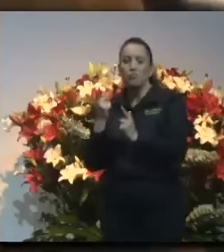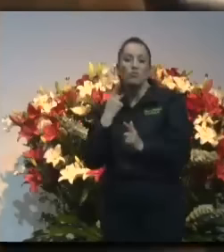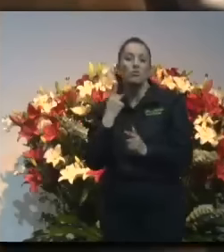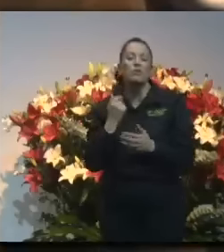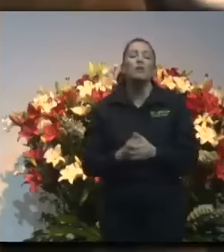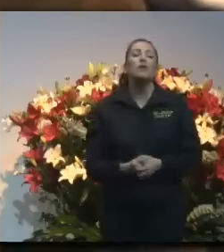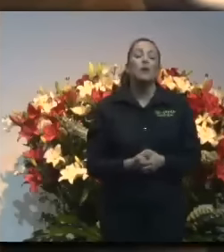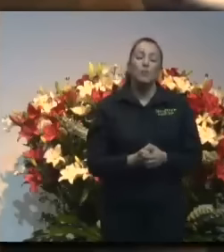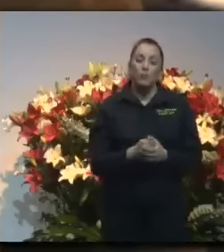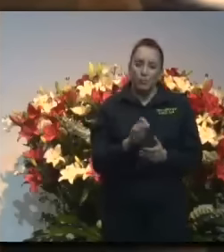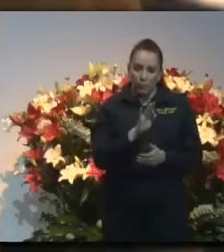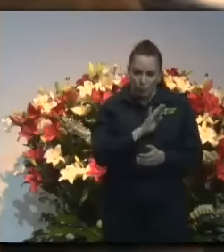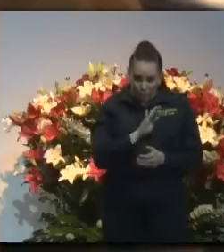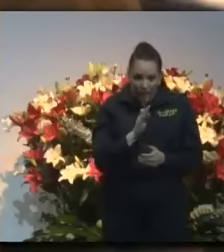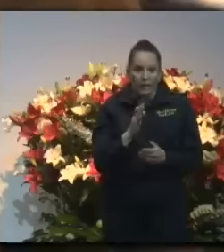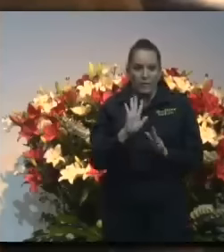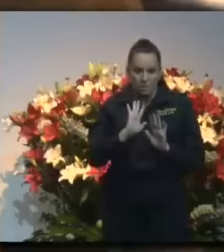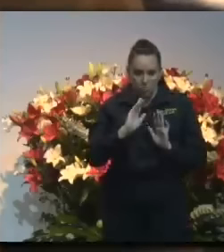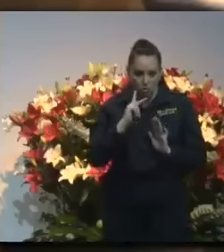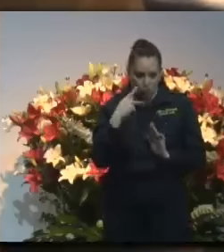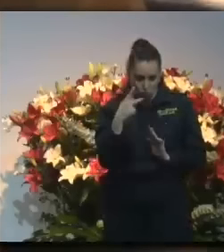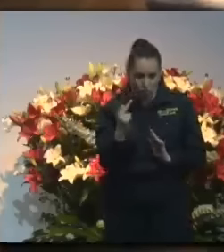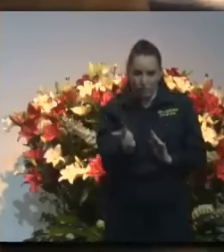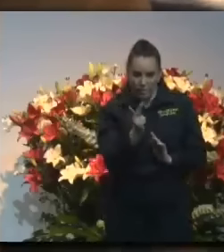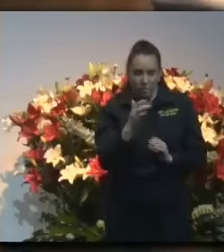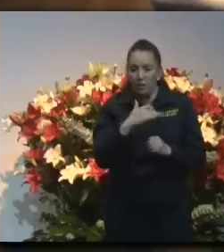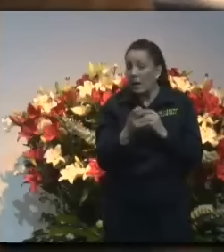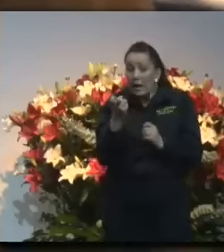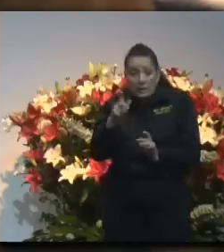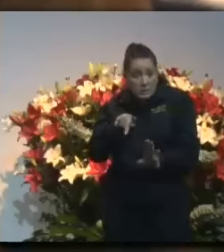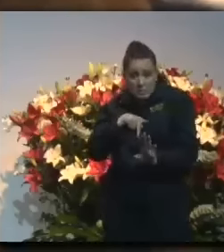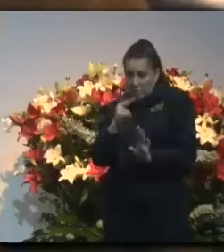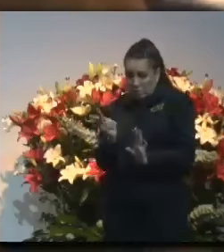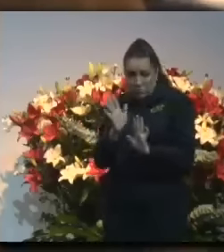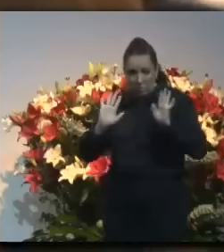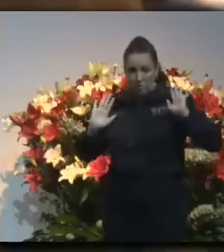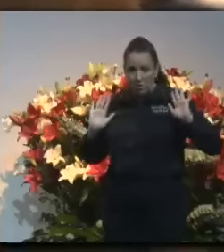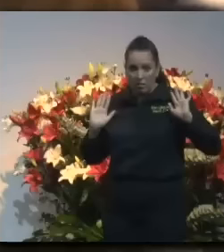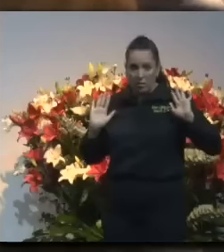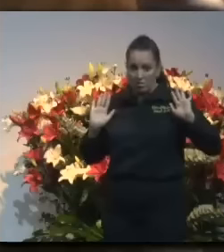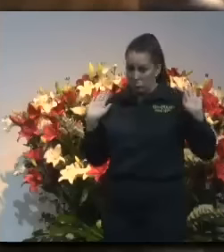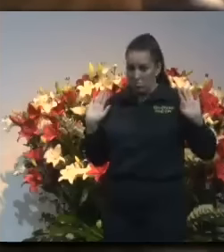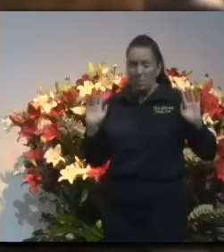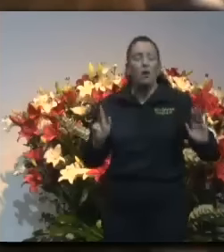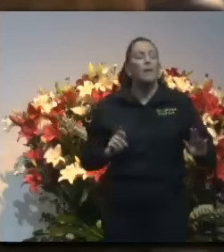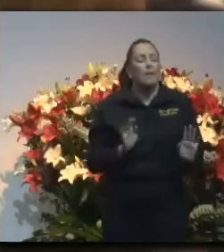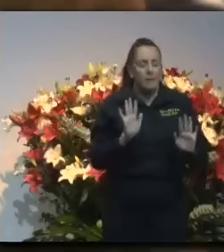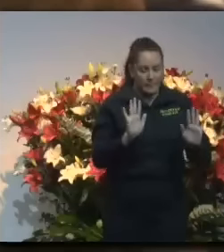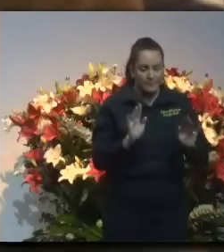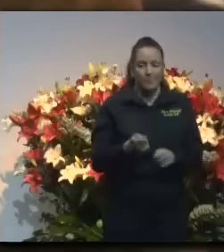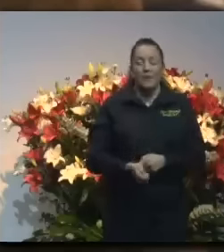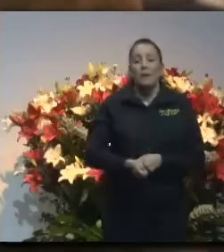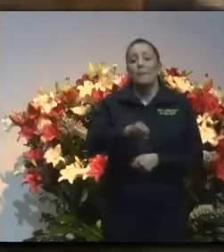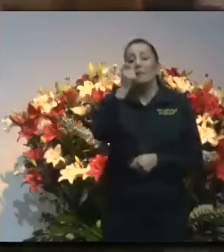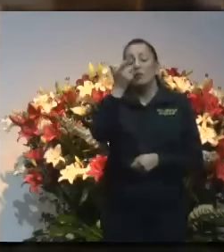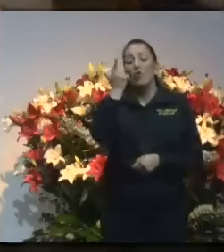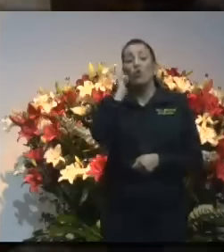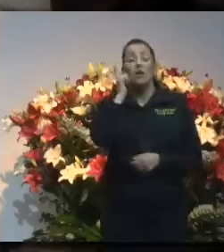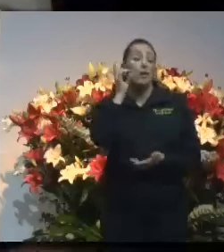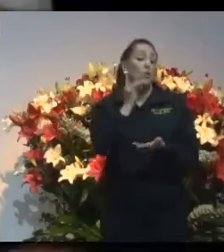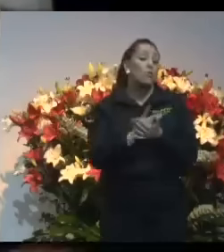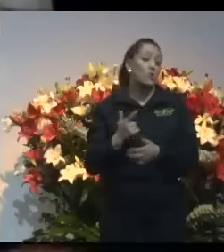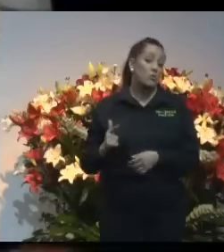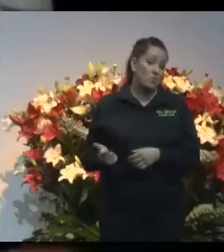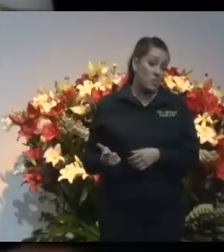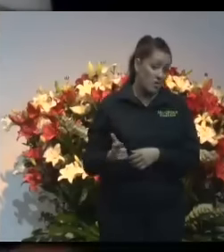las encuestas. Guillermo, reitero, ¿podemos ir concluyendo la pregunta por respeto al tiempo de la demás comunidad? Esa es mi pregunta. Bueno, primero, ojalá fuera solo Guanajuato el